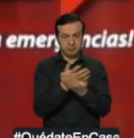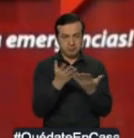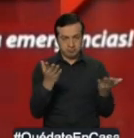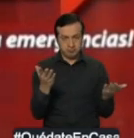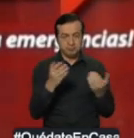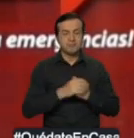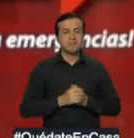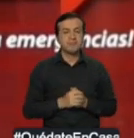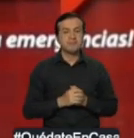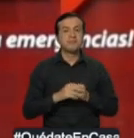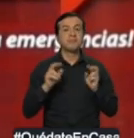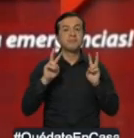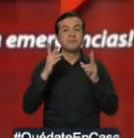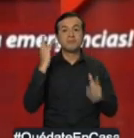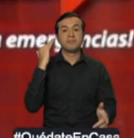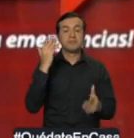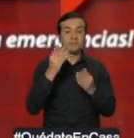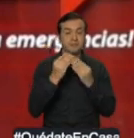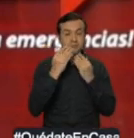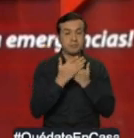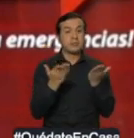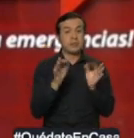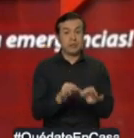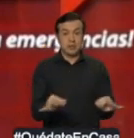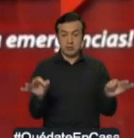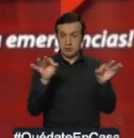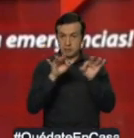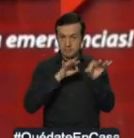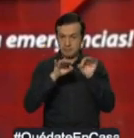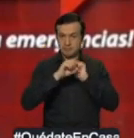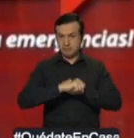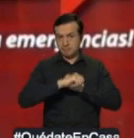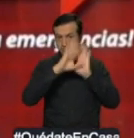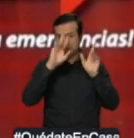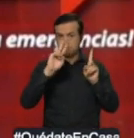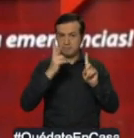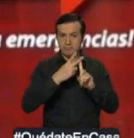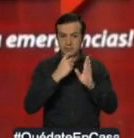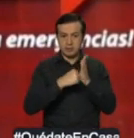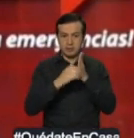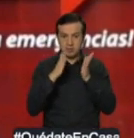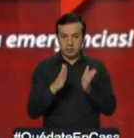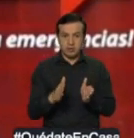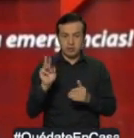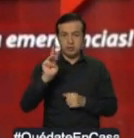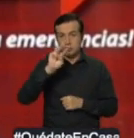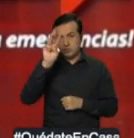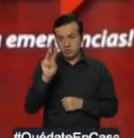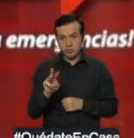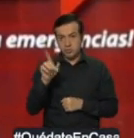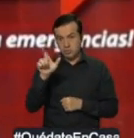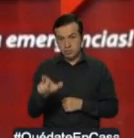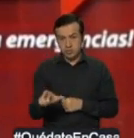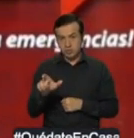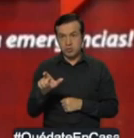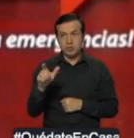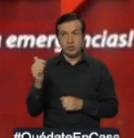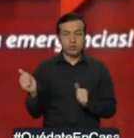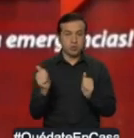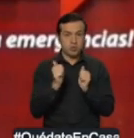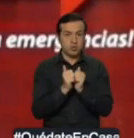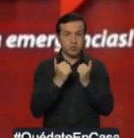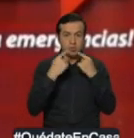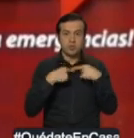en las últimas horas que vale la pena aclarar el viceministro de salud del doctor javier solórzano nos acompaña